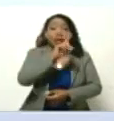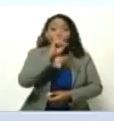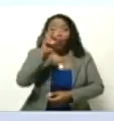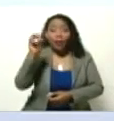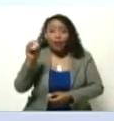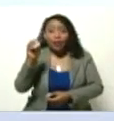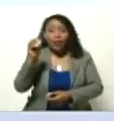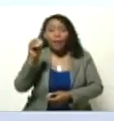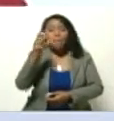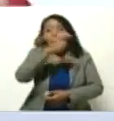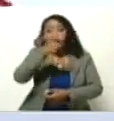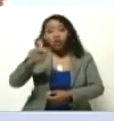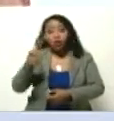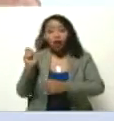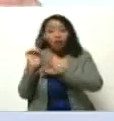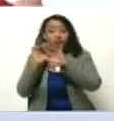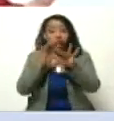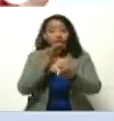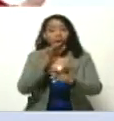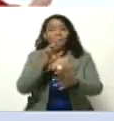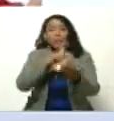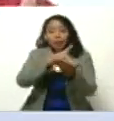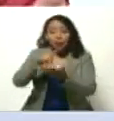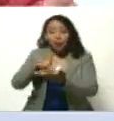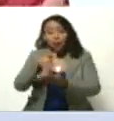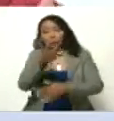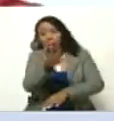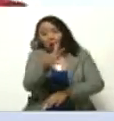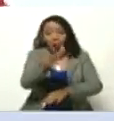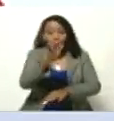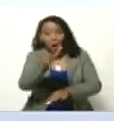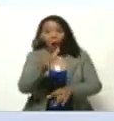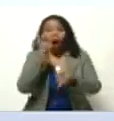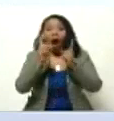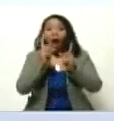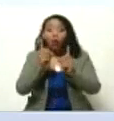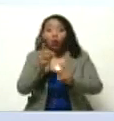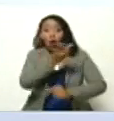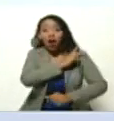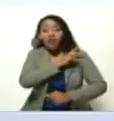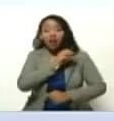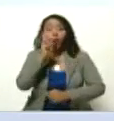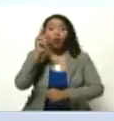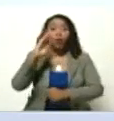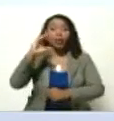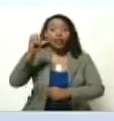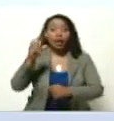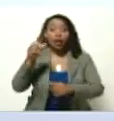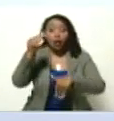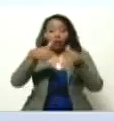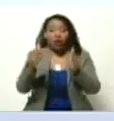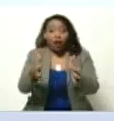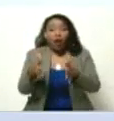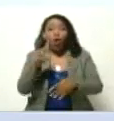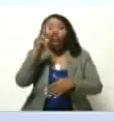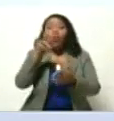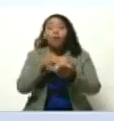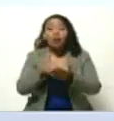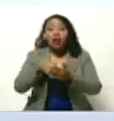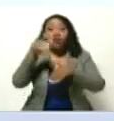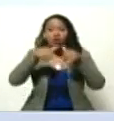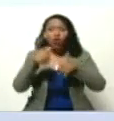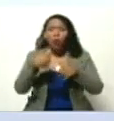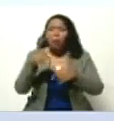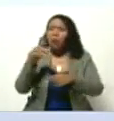asamblea. No tenemos duda, hay jefes de VC que fueron electos con 2.000 votos, una señora, ¿dónde